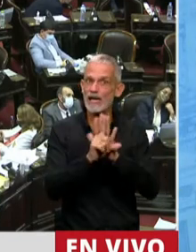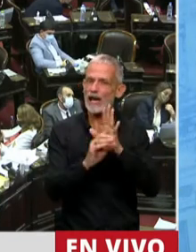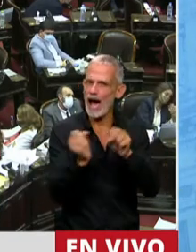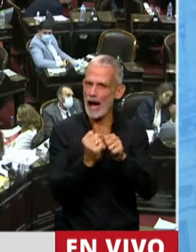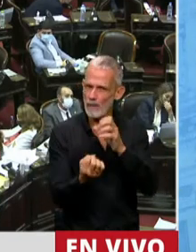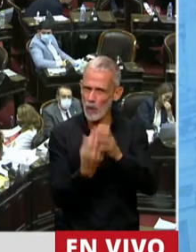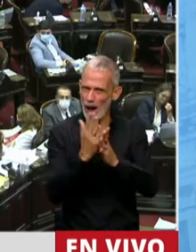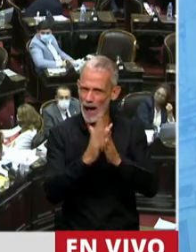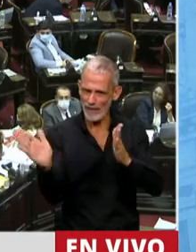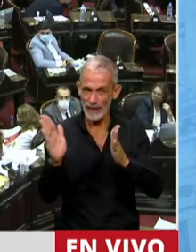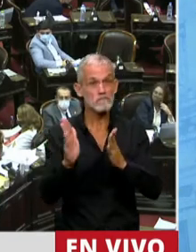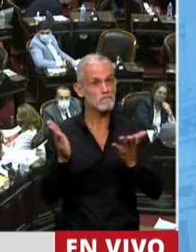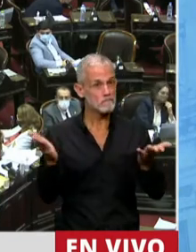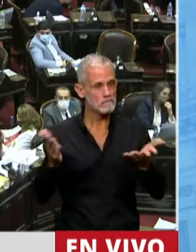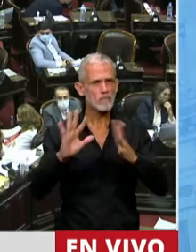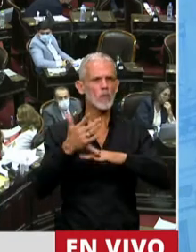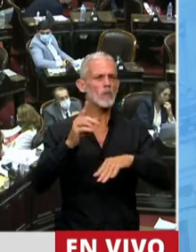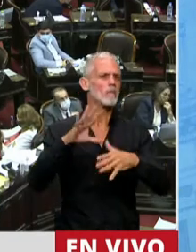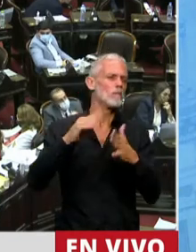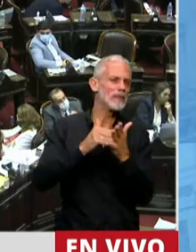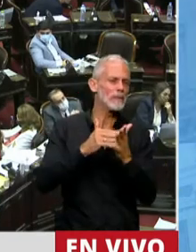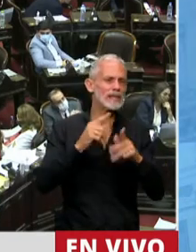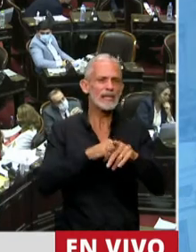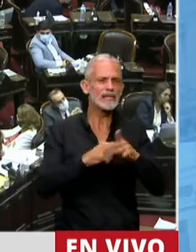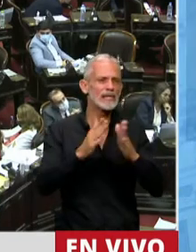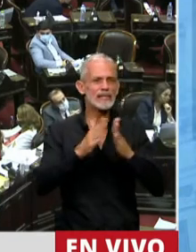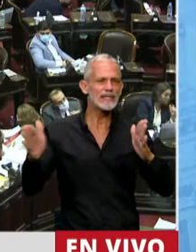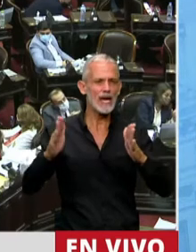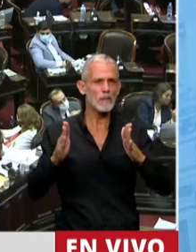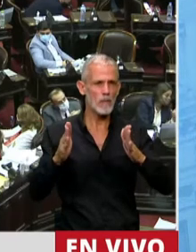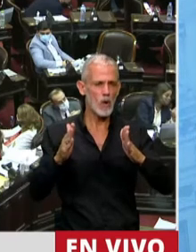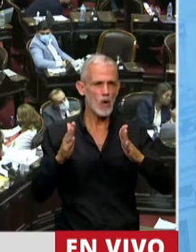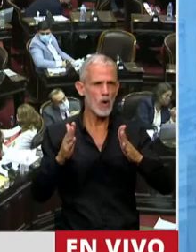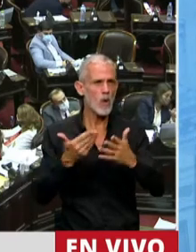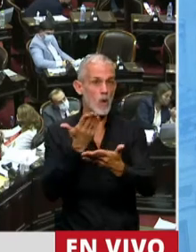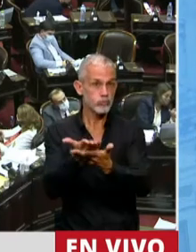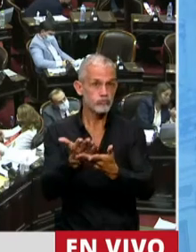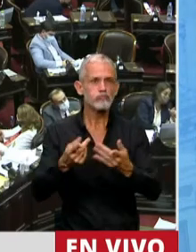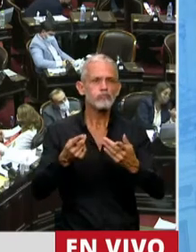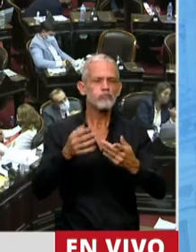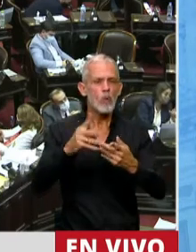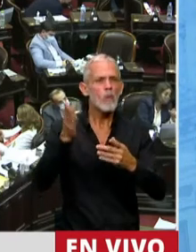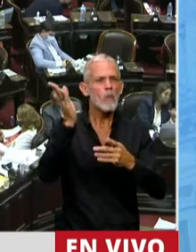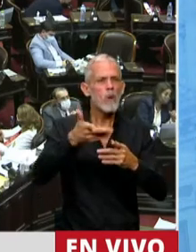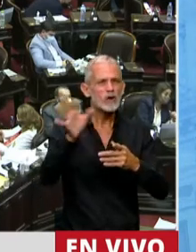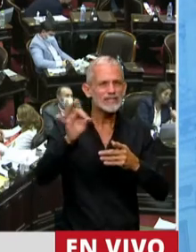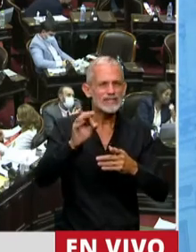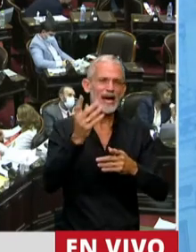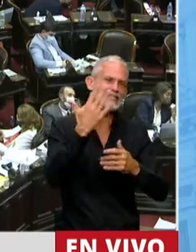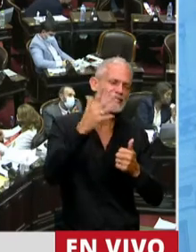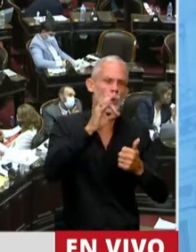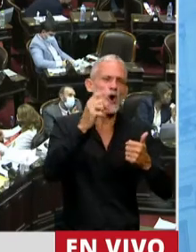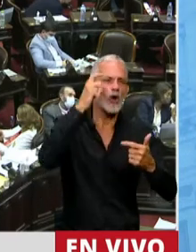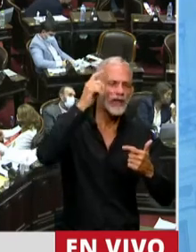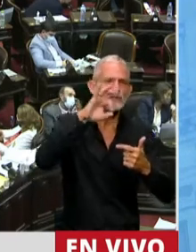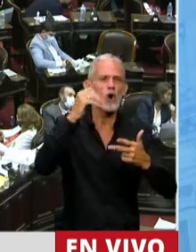estableciendo de esta manera, de acuerdo al tiempo que se presente, una alícuota porcentual del 5, del 10 o del